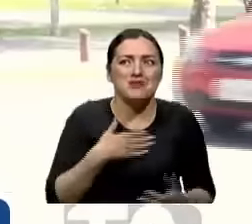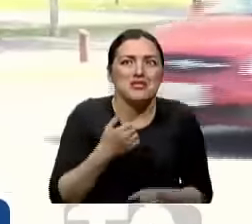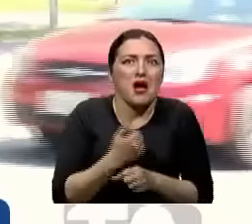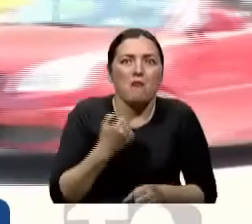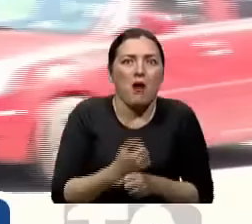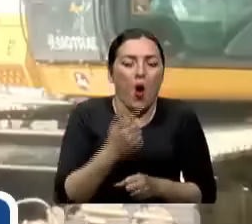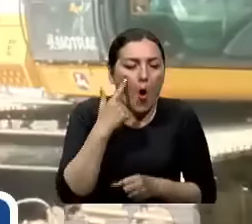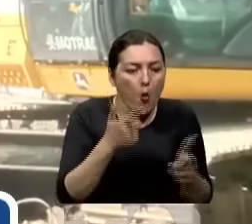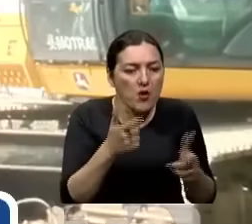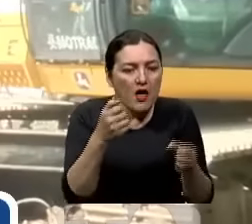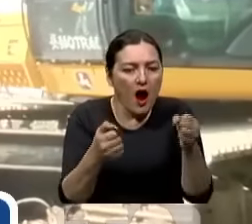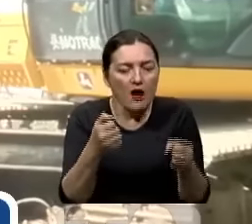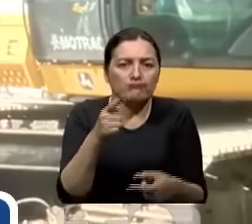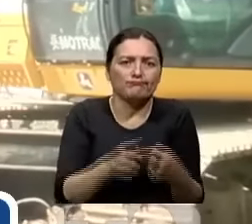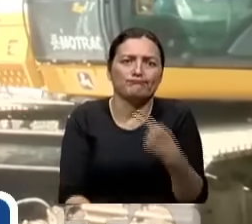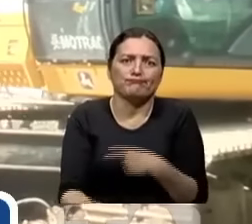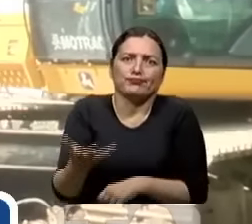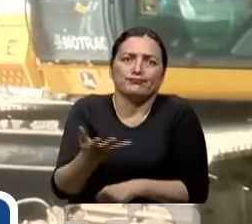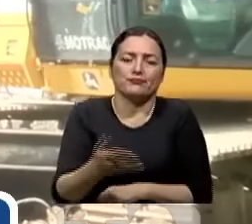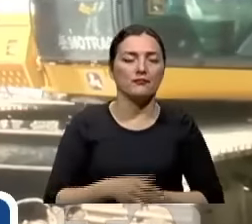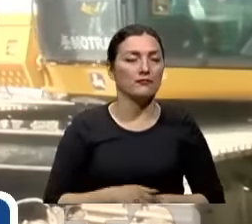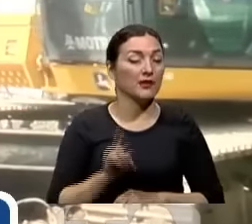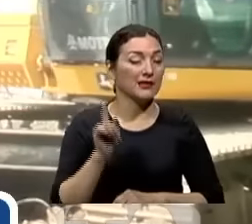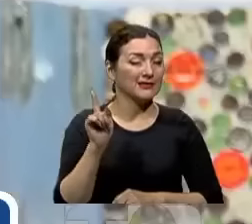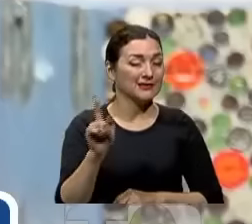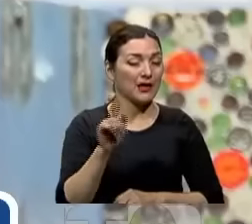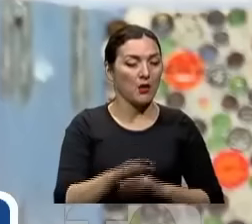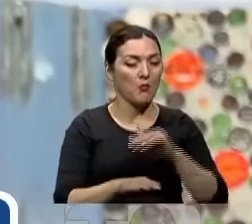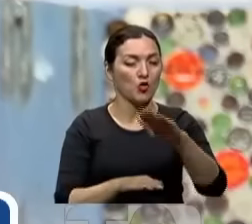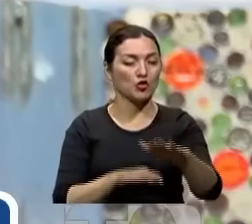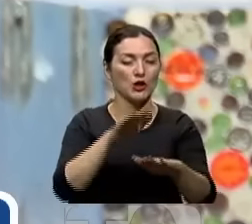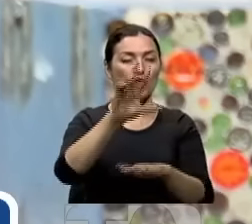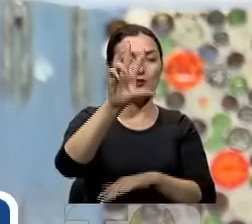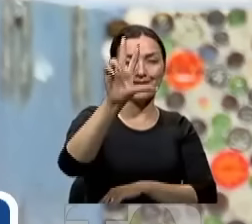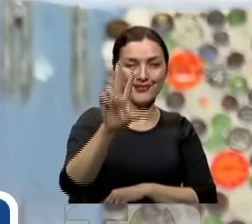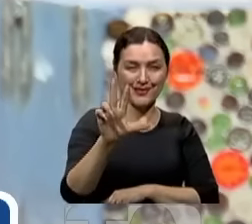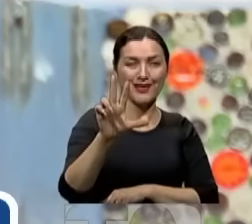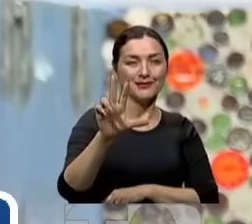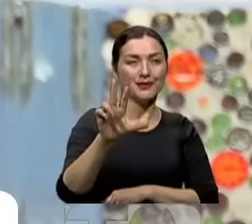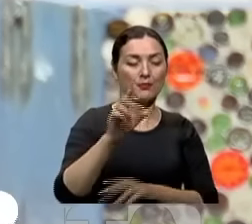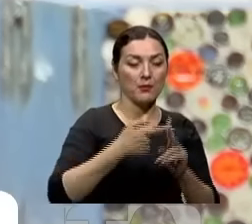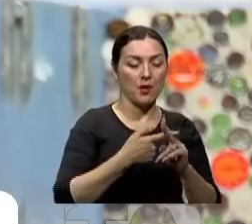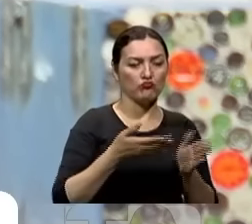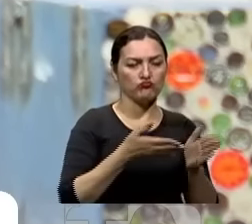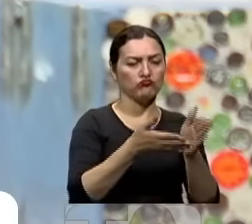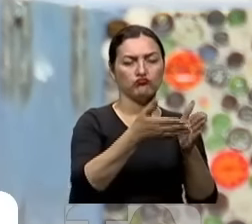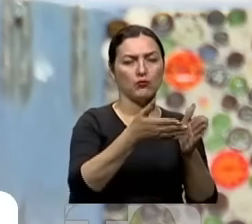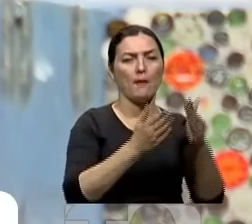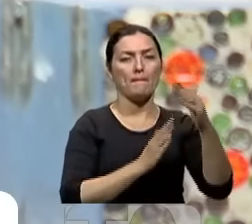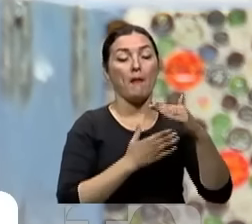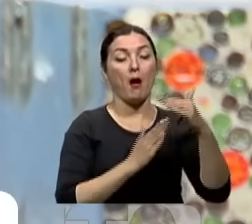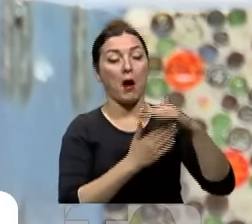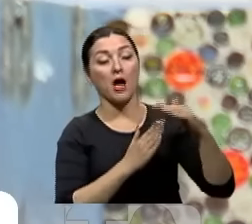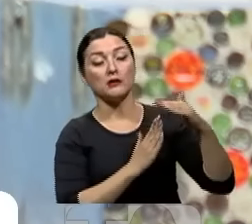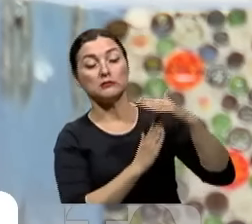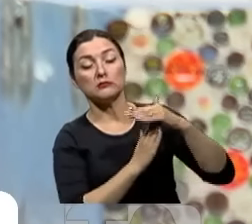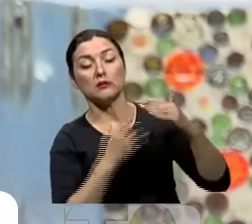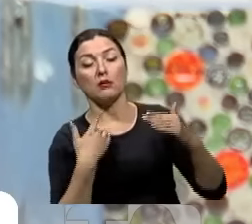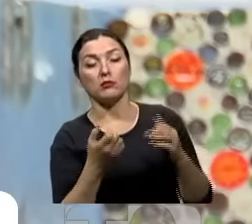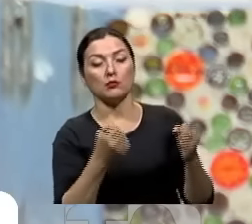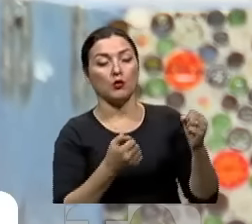los parqueaderos. Lo cierto es que esta obra tendrá tres fases. Hemos realizado pacificación vial, que es elevar a nivel de acera